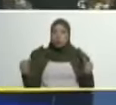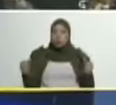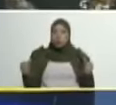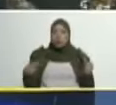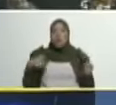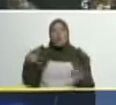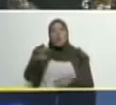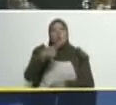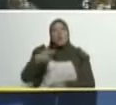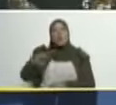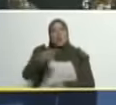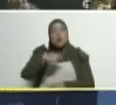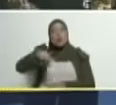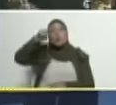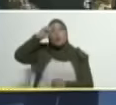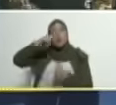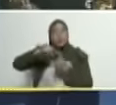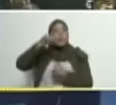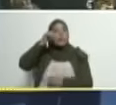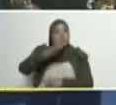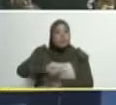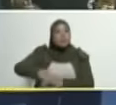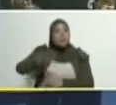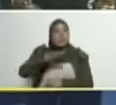Están buscando gente arrastrada.